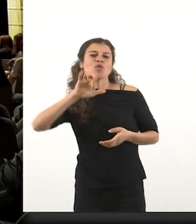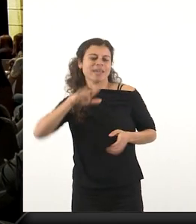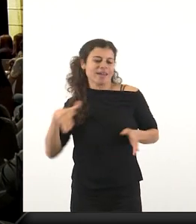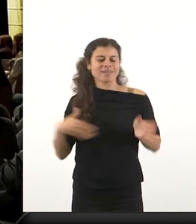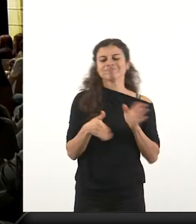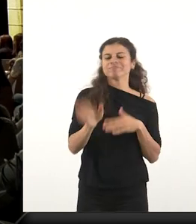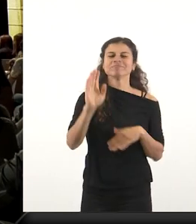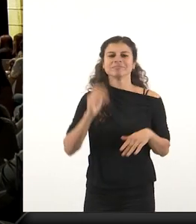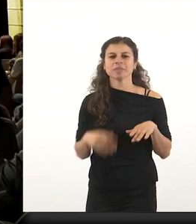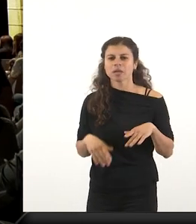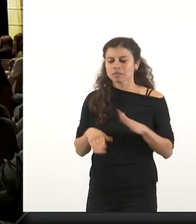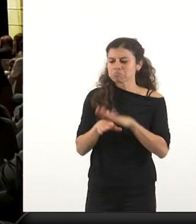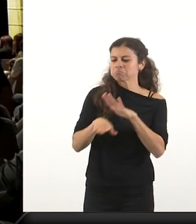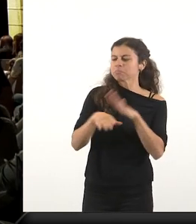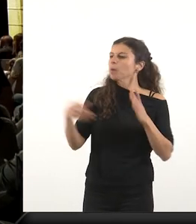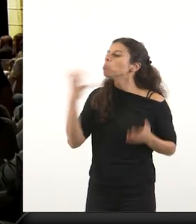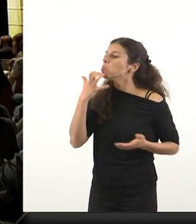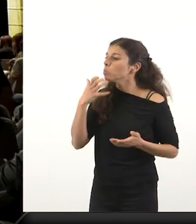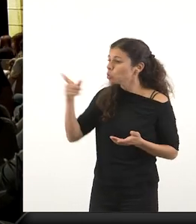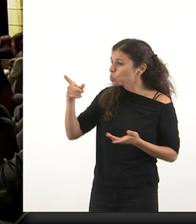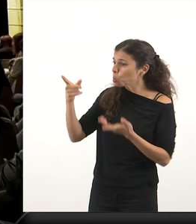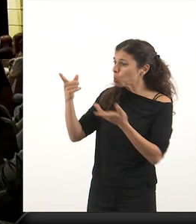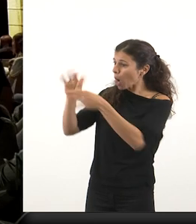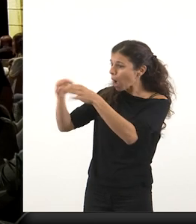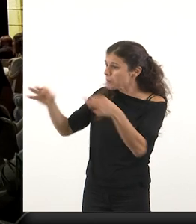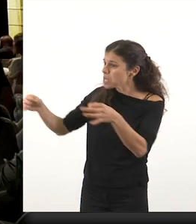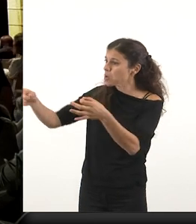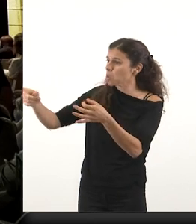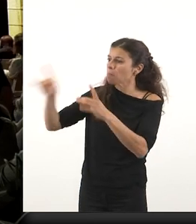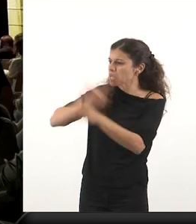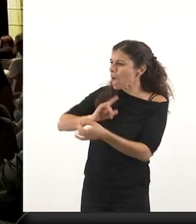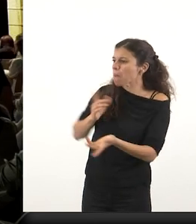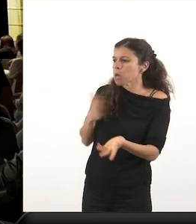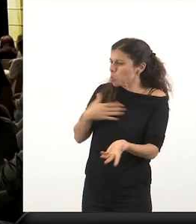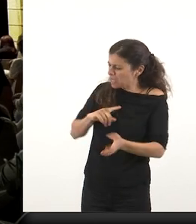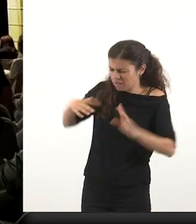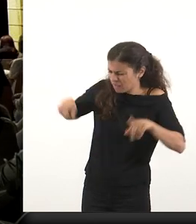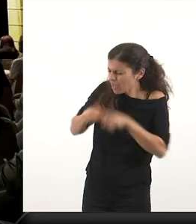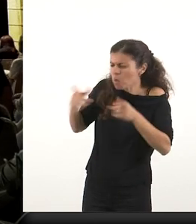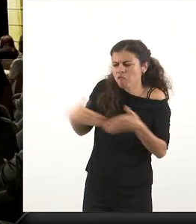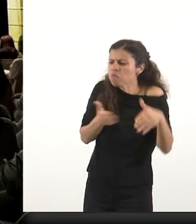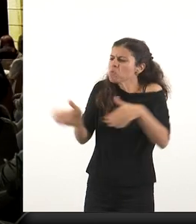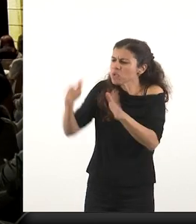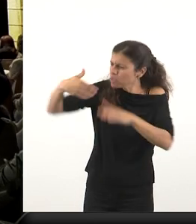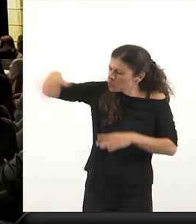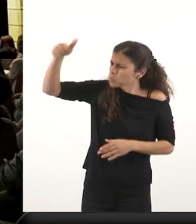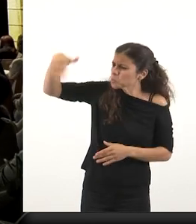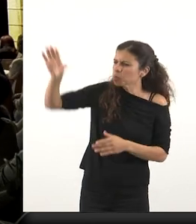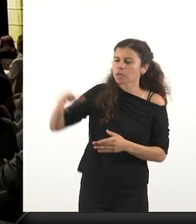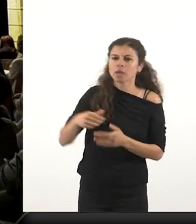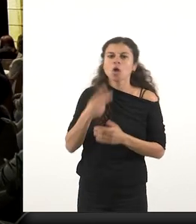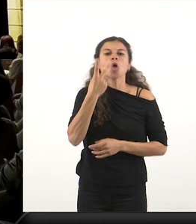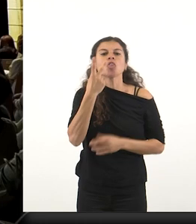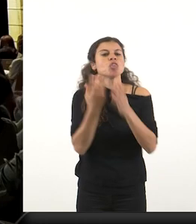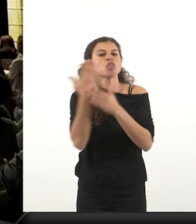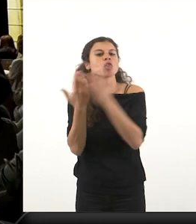quedado por la última hora, te quieres con tu amigo, pues me llama o no me llama y fluimos tranquilamente. Y con esto de fluir, 2 días sin